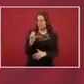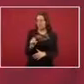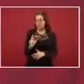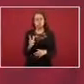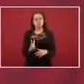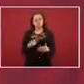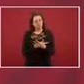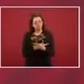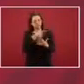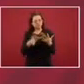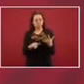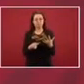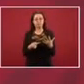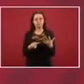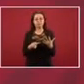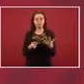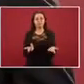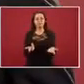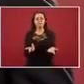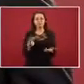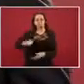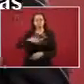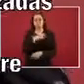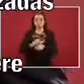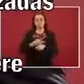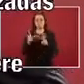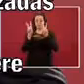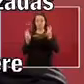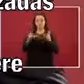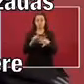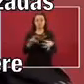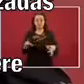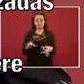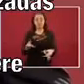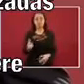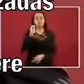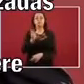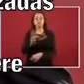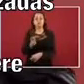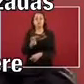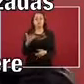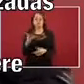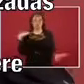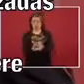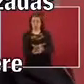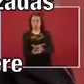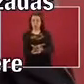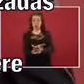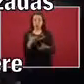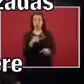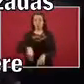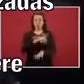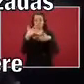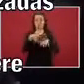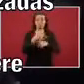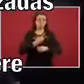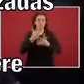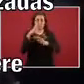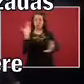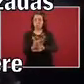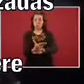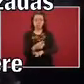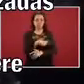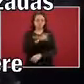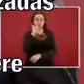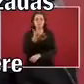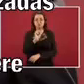no tratamos el tema, el asunto, no quiere decir que nos opongamos a que se manifiesten, ¿sí?, quienes están